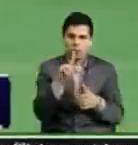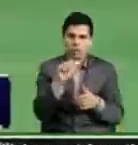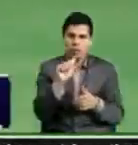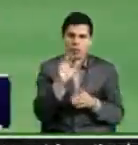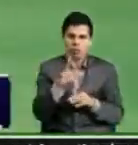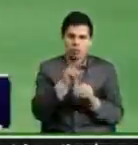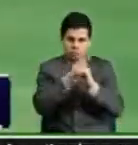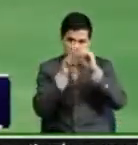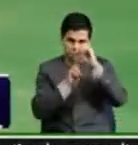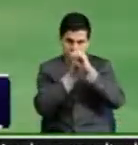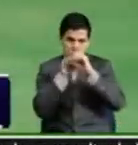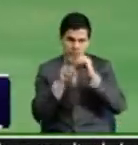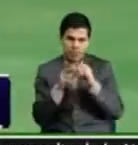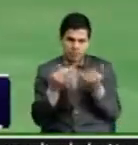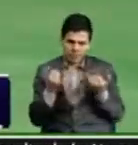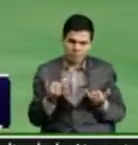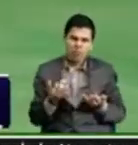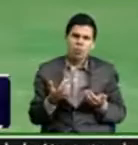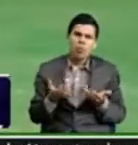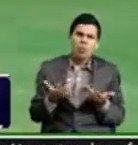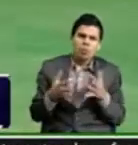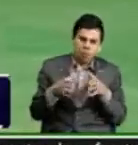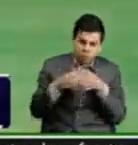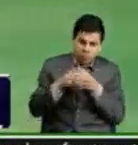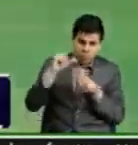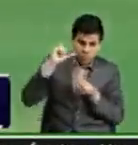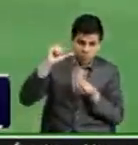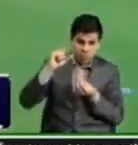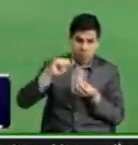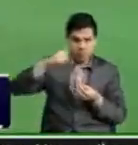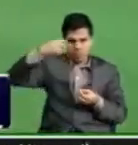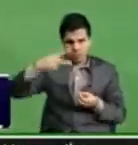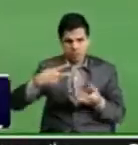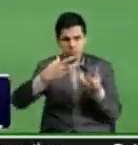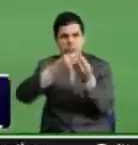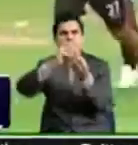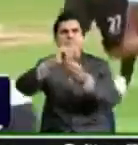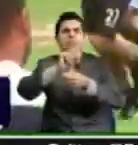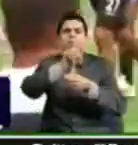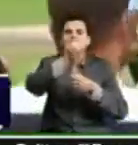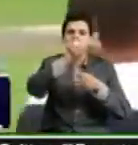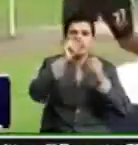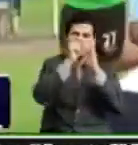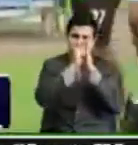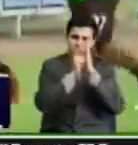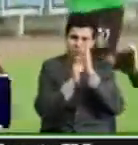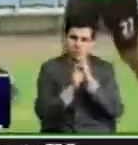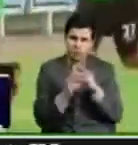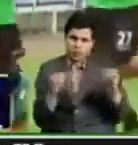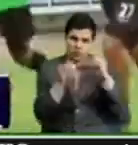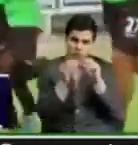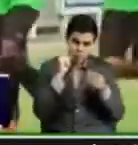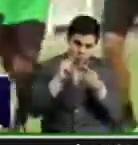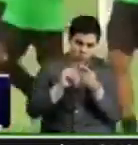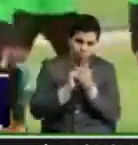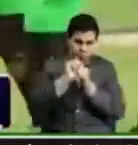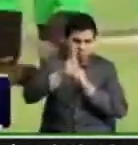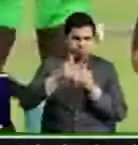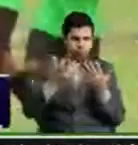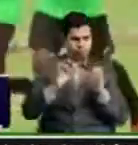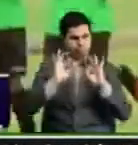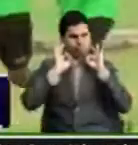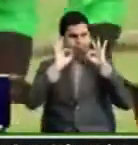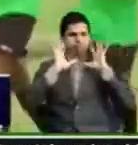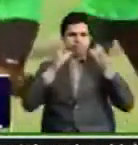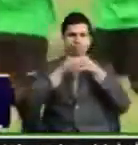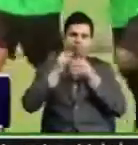real santander actualmente el onceno rojinegro el segundo de su grupo con siete unidades y para acceder como uno de los mejores